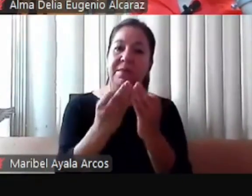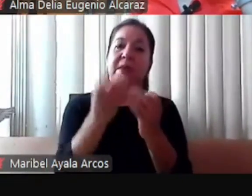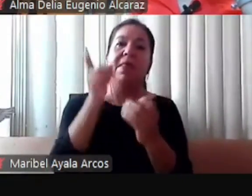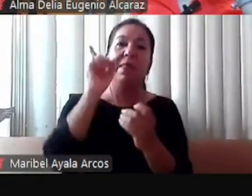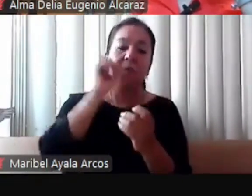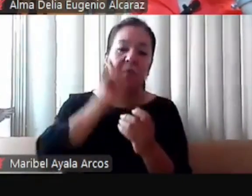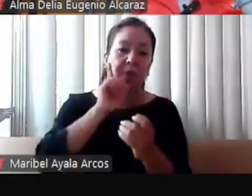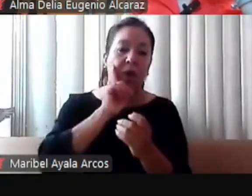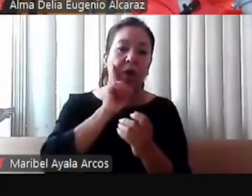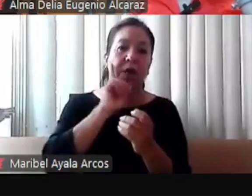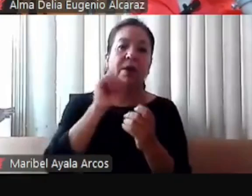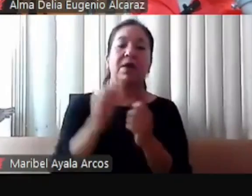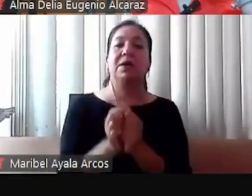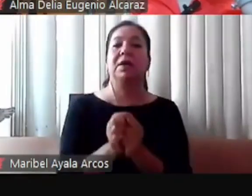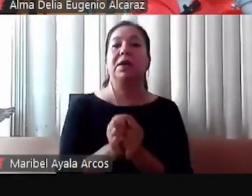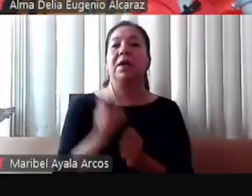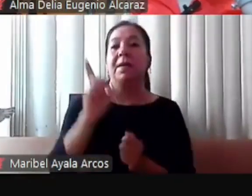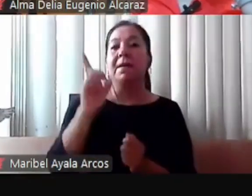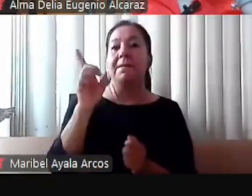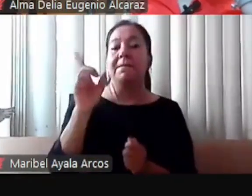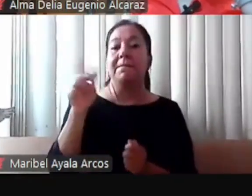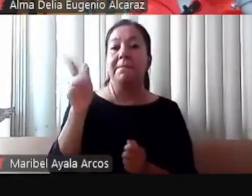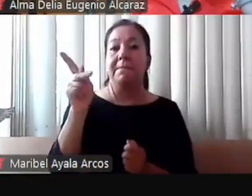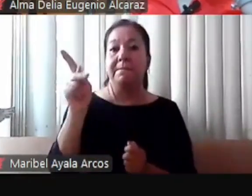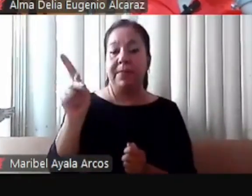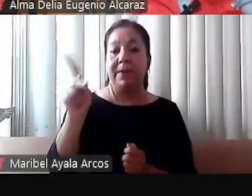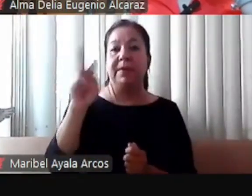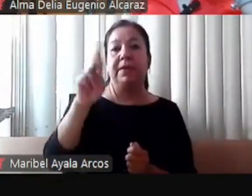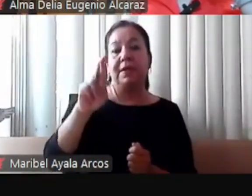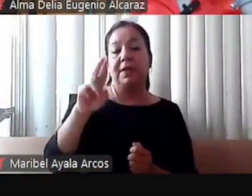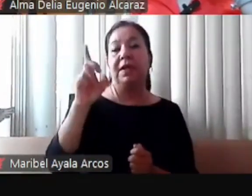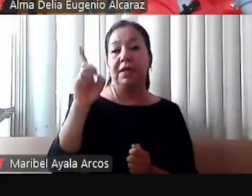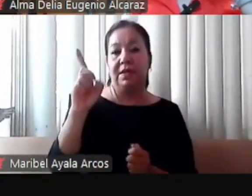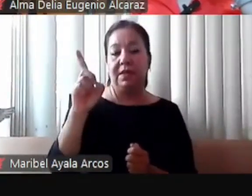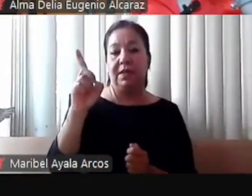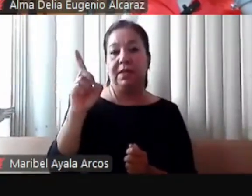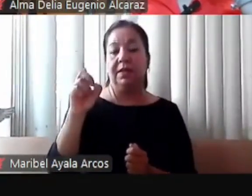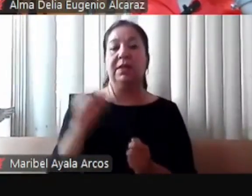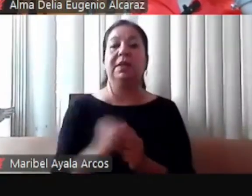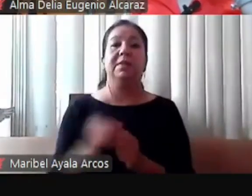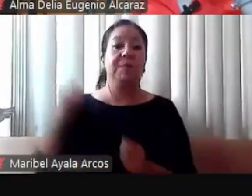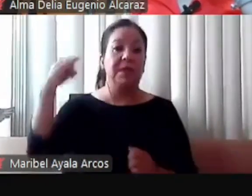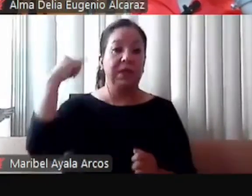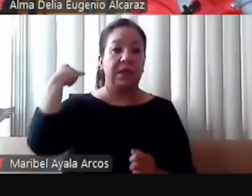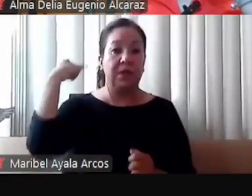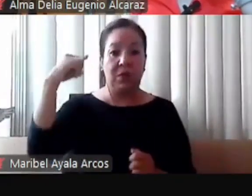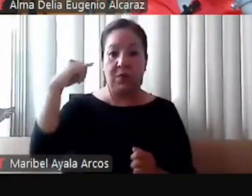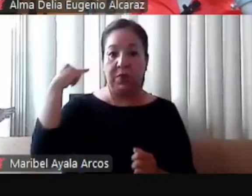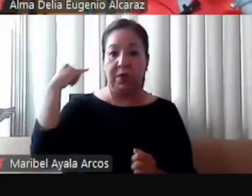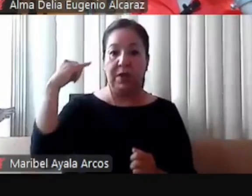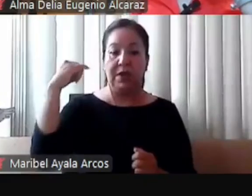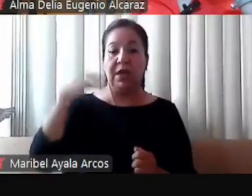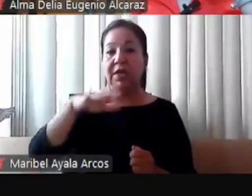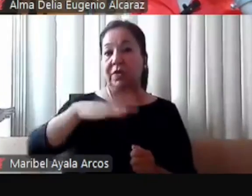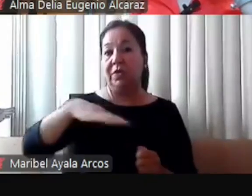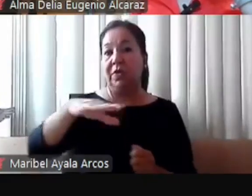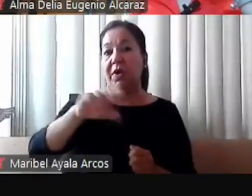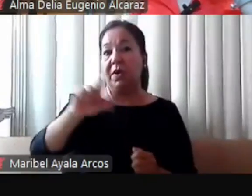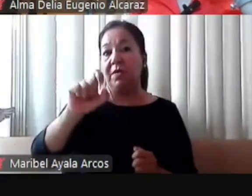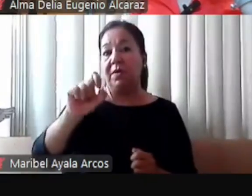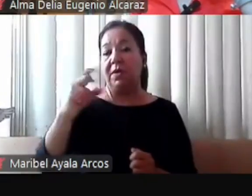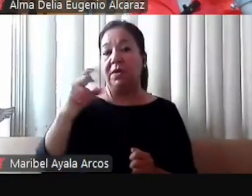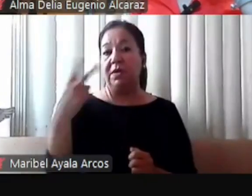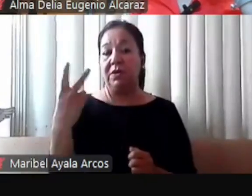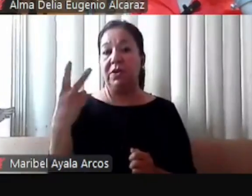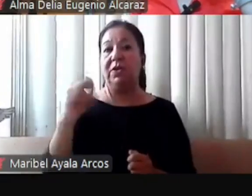Revolución Democrática para la integración del Ayuntamiento de Iguala, realizada por el Consejo Distrital Electoral 22 del Instituto Electoral y de